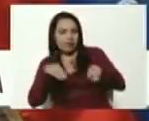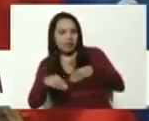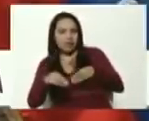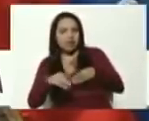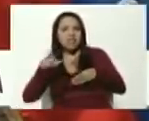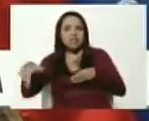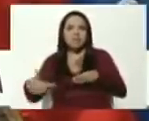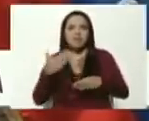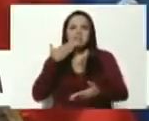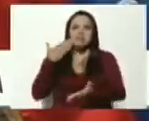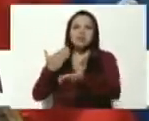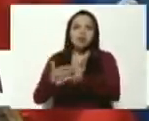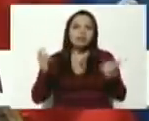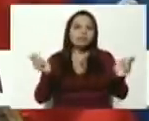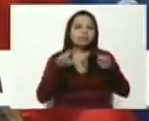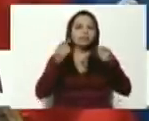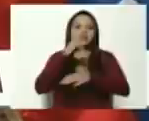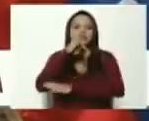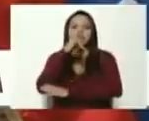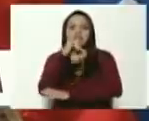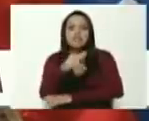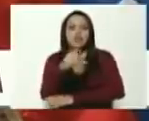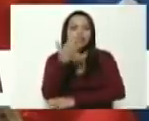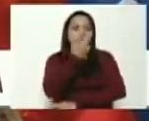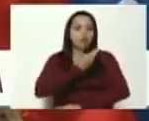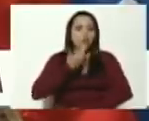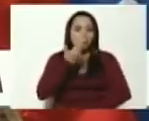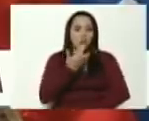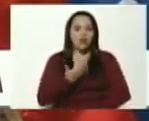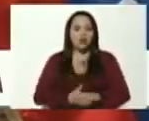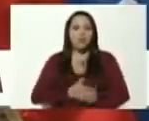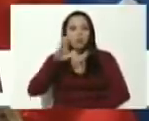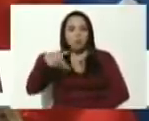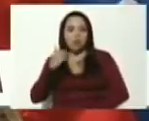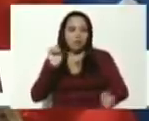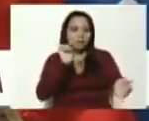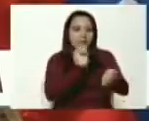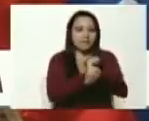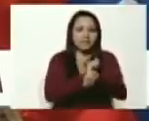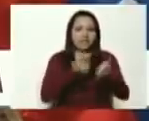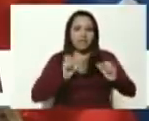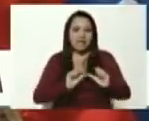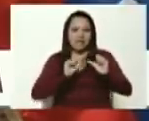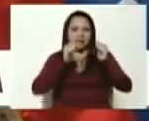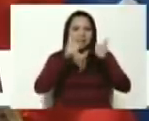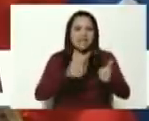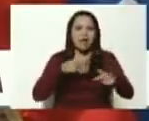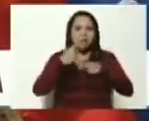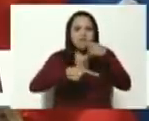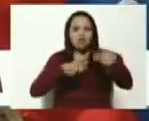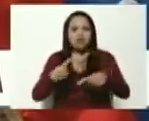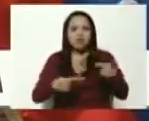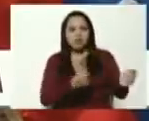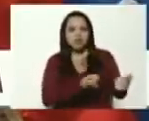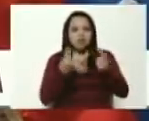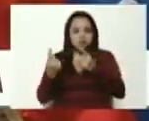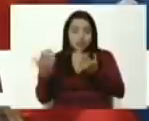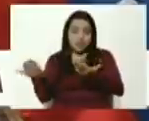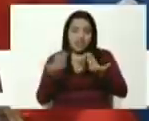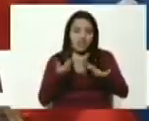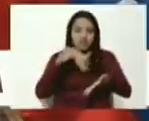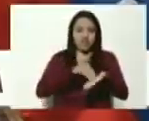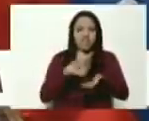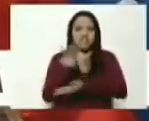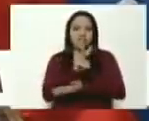respectiva publicación de la notificación roja para su captura e iniciar el proceso de extradición. Este tipo